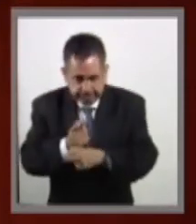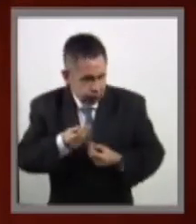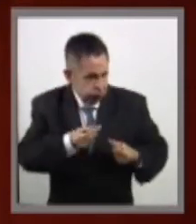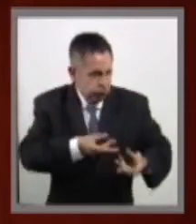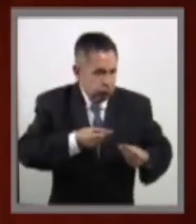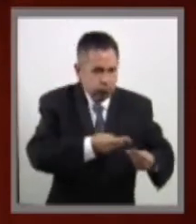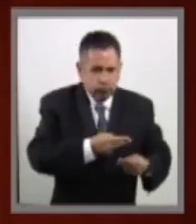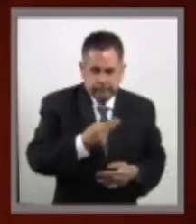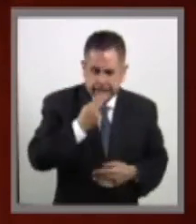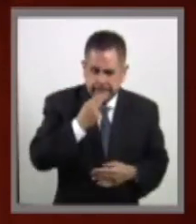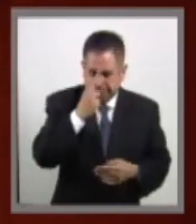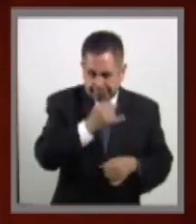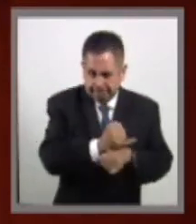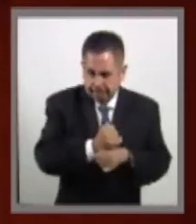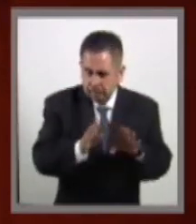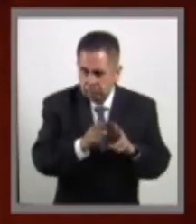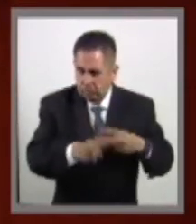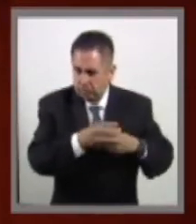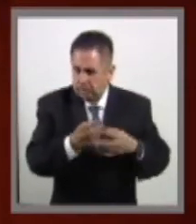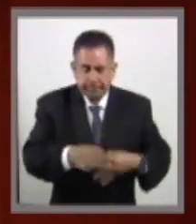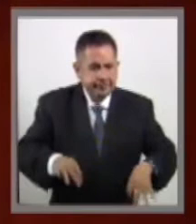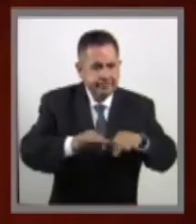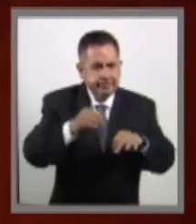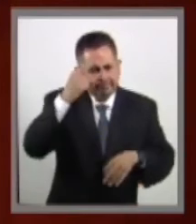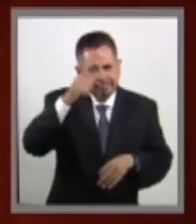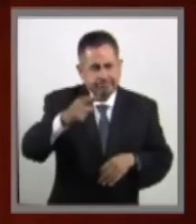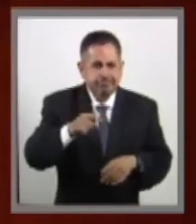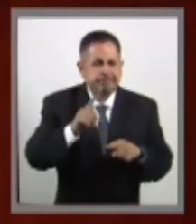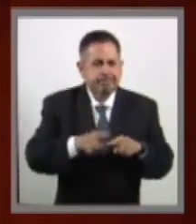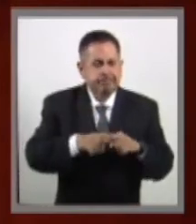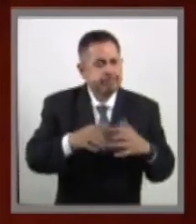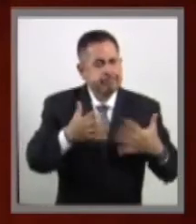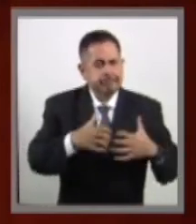de investigación será fundamental para